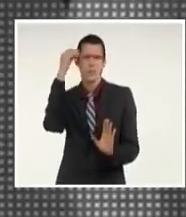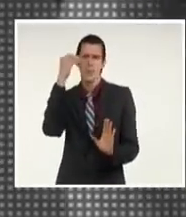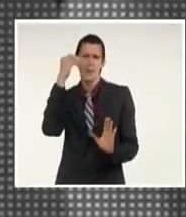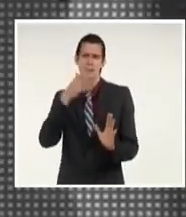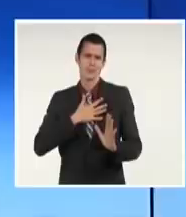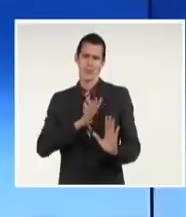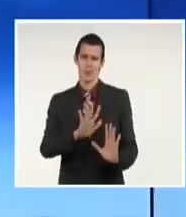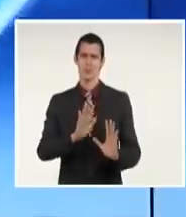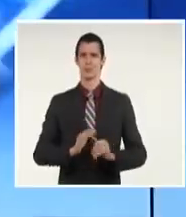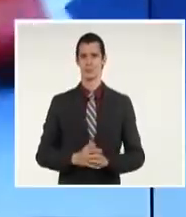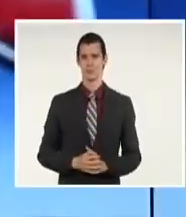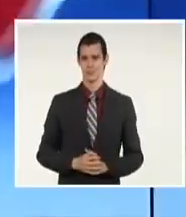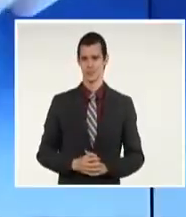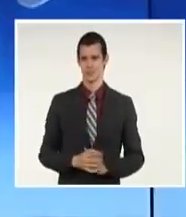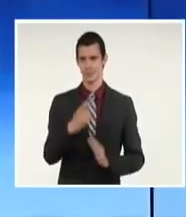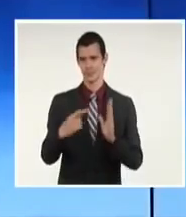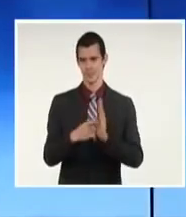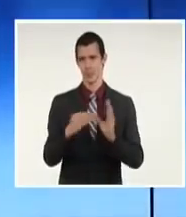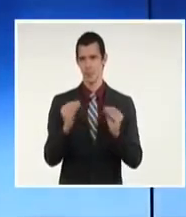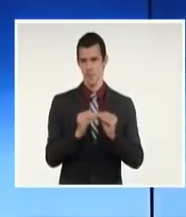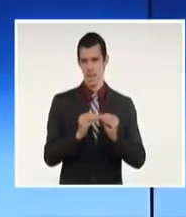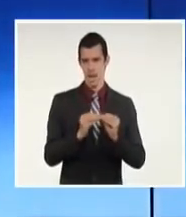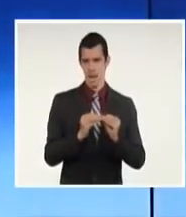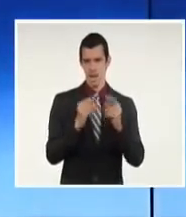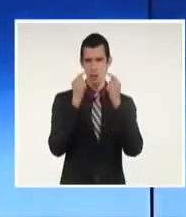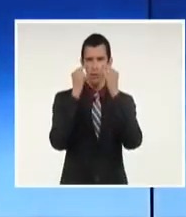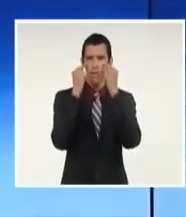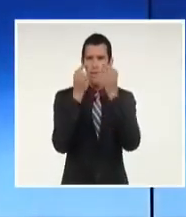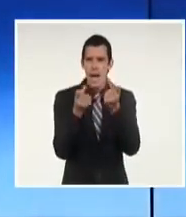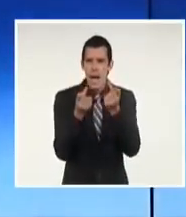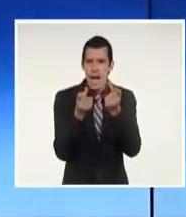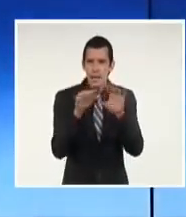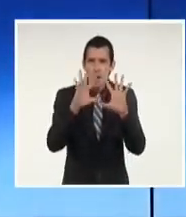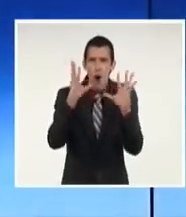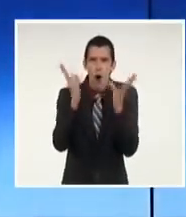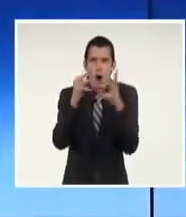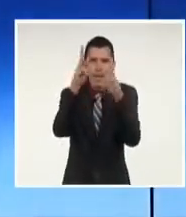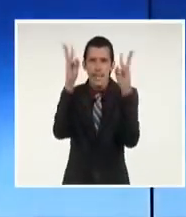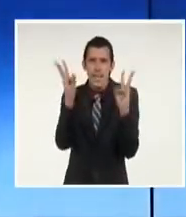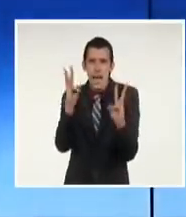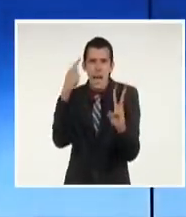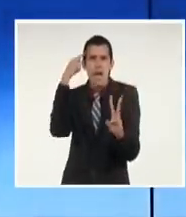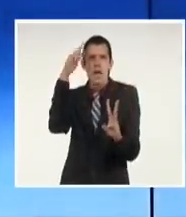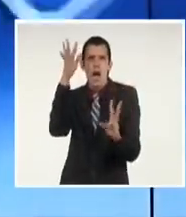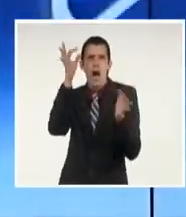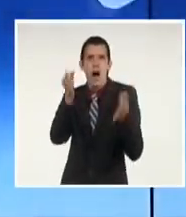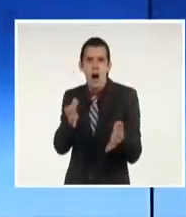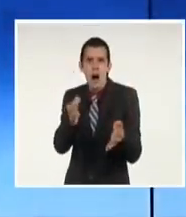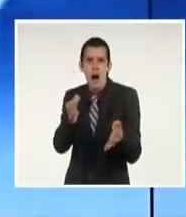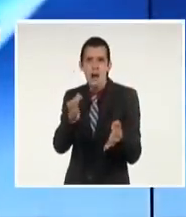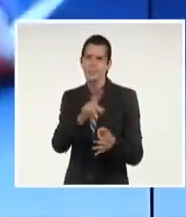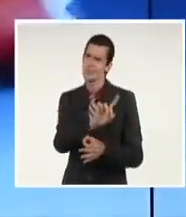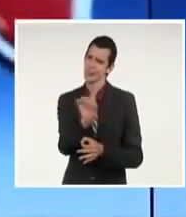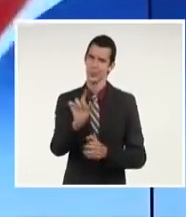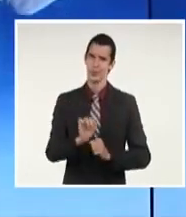seamos capaces de cuestionarnos las informaciones que encontramos en redes sociales e incluso en algunos medios de prensa y hacer solo una